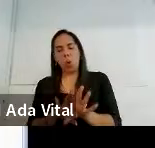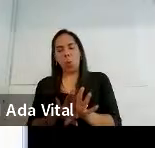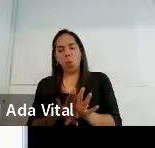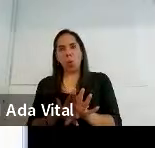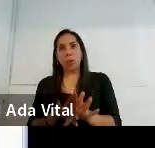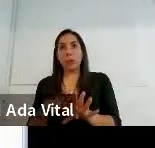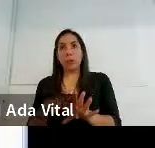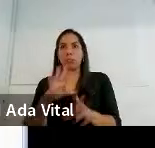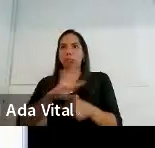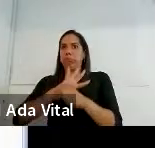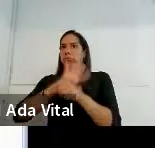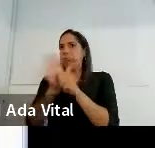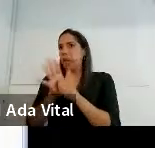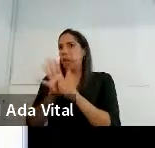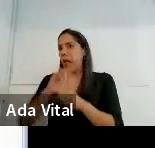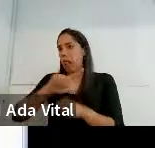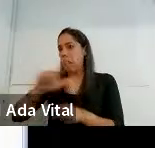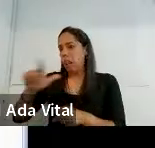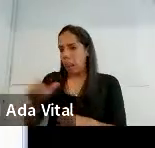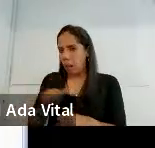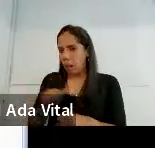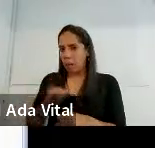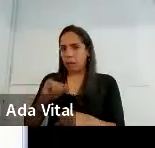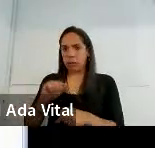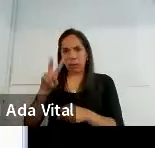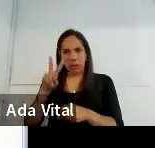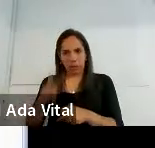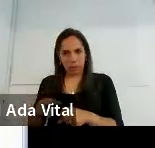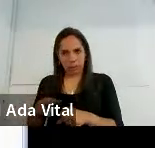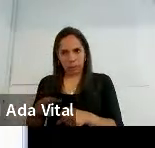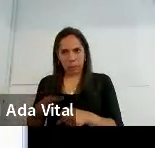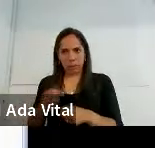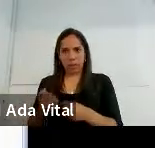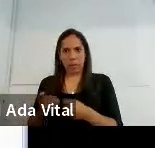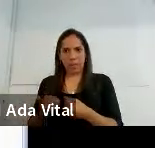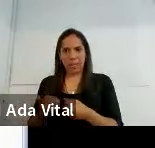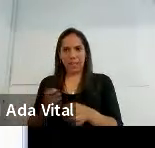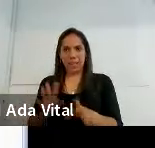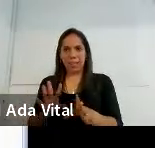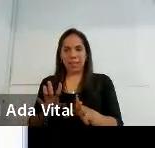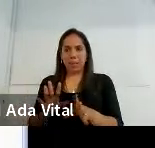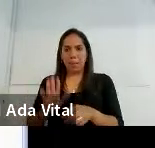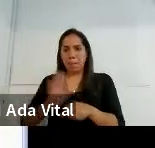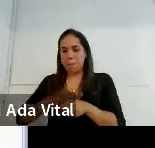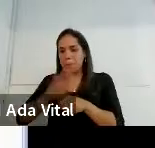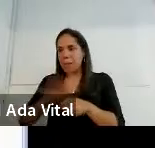pandemia, a partir de pandemia, curiosamente se genera